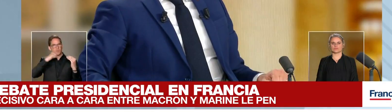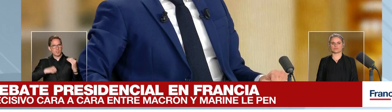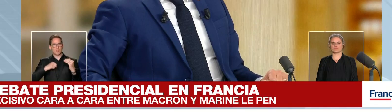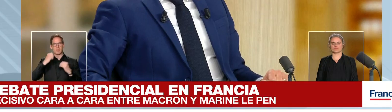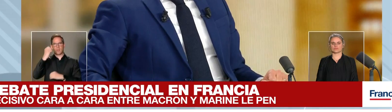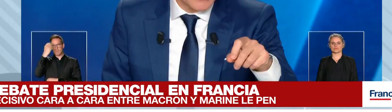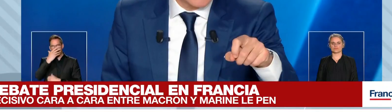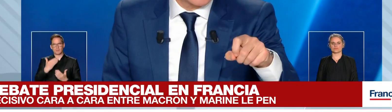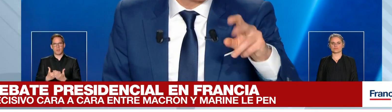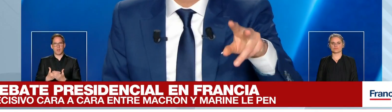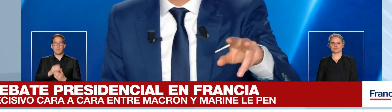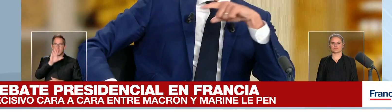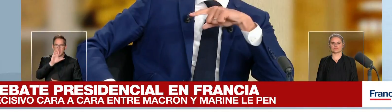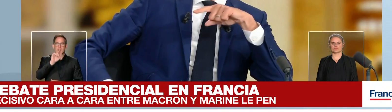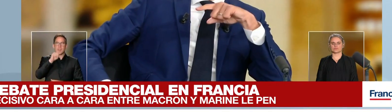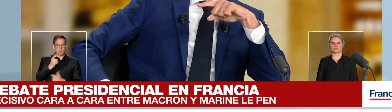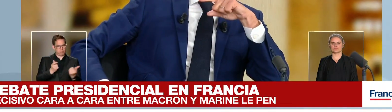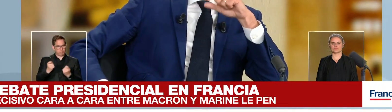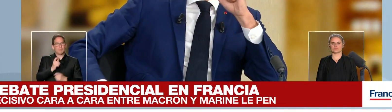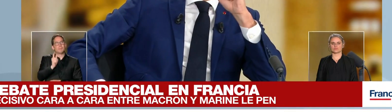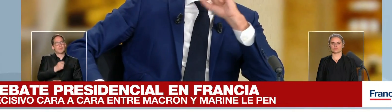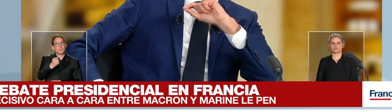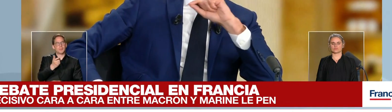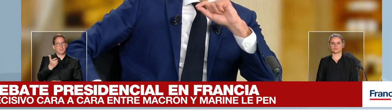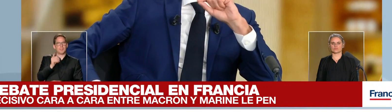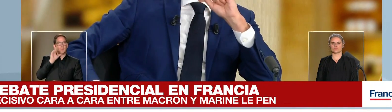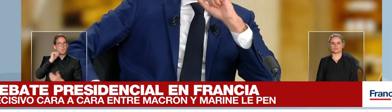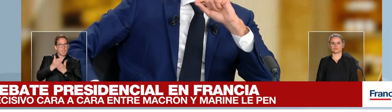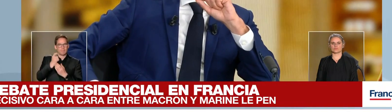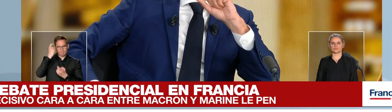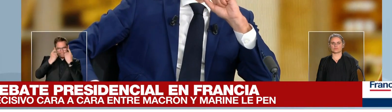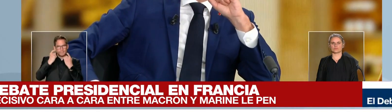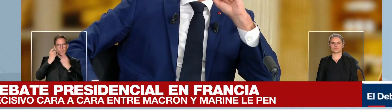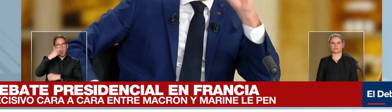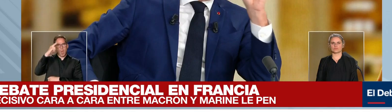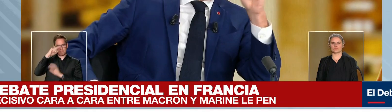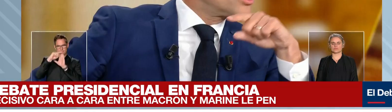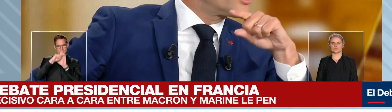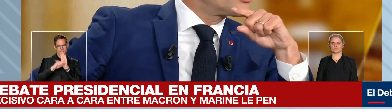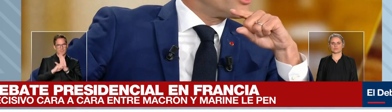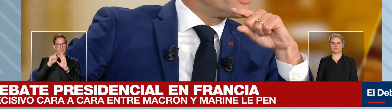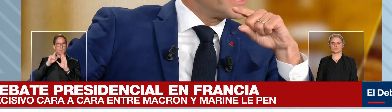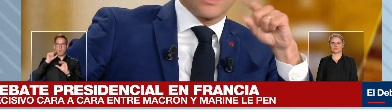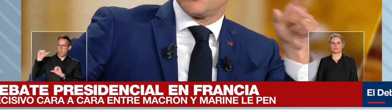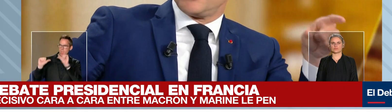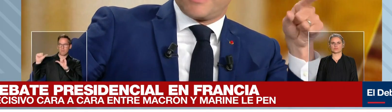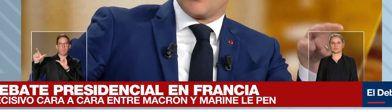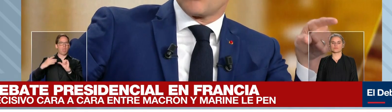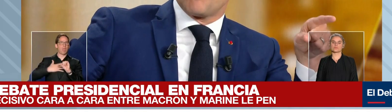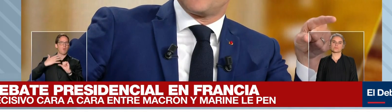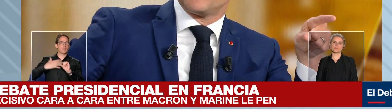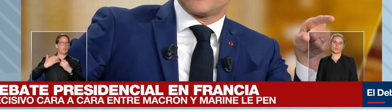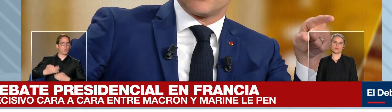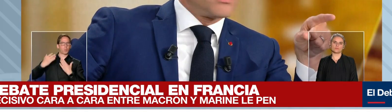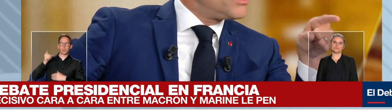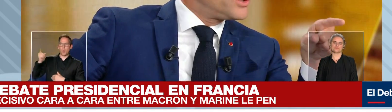chino. Y después hay que poder regular a los competidores. Entonces se necesita también una política europea para